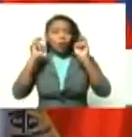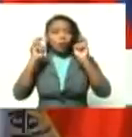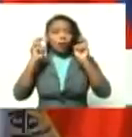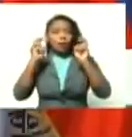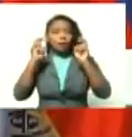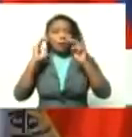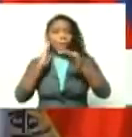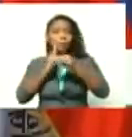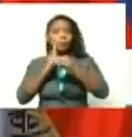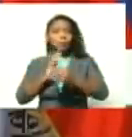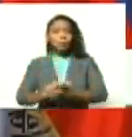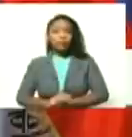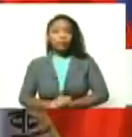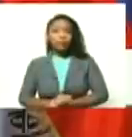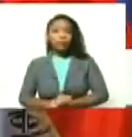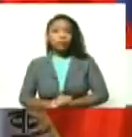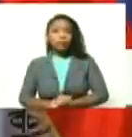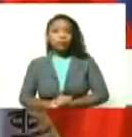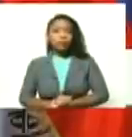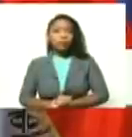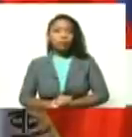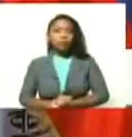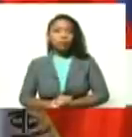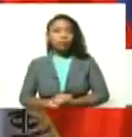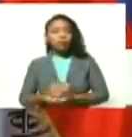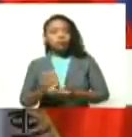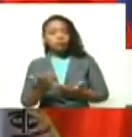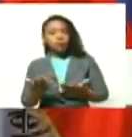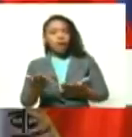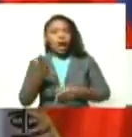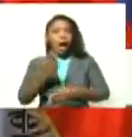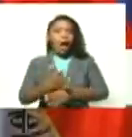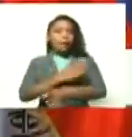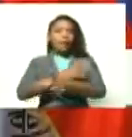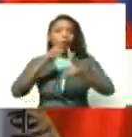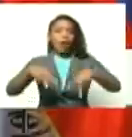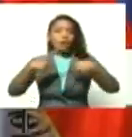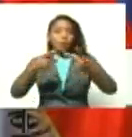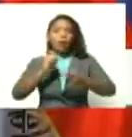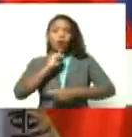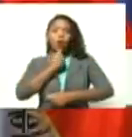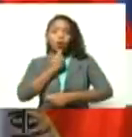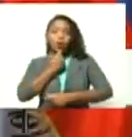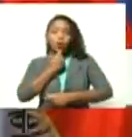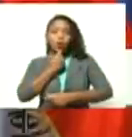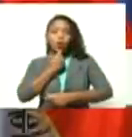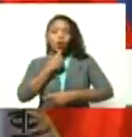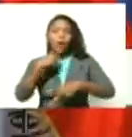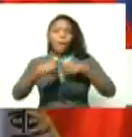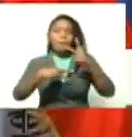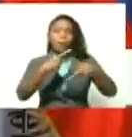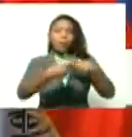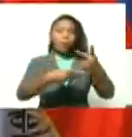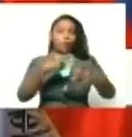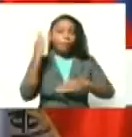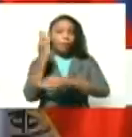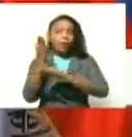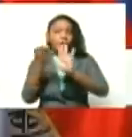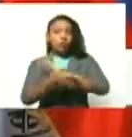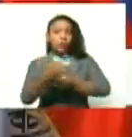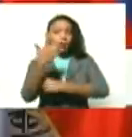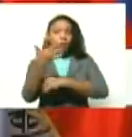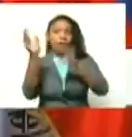suspensivo, que antes de la reforma del Código Orgánico Procesal Penal la teníamos en tres